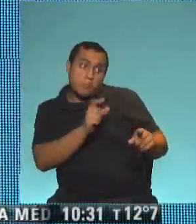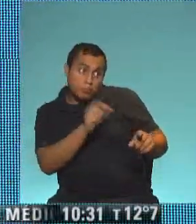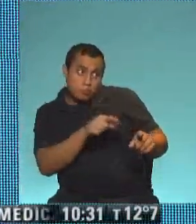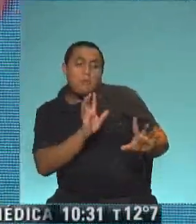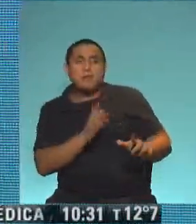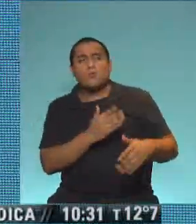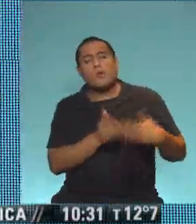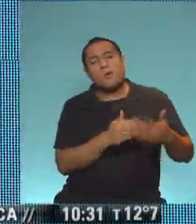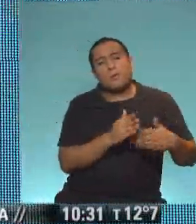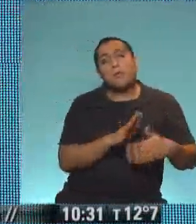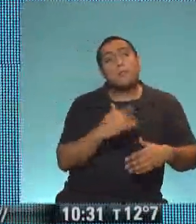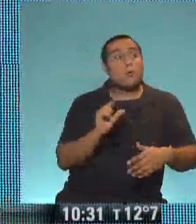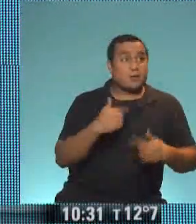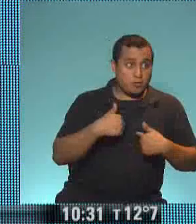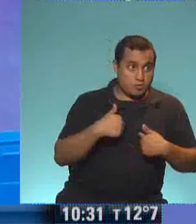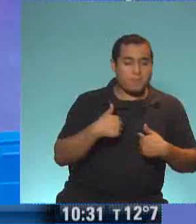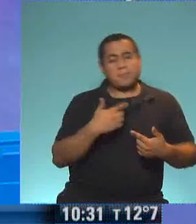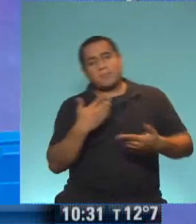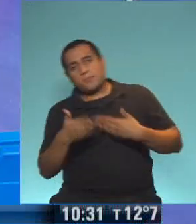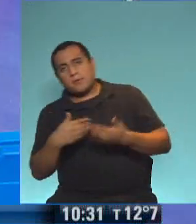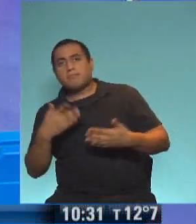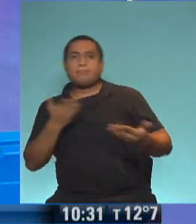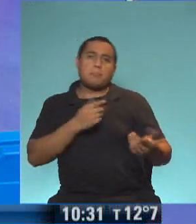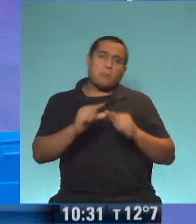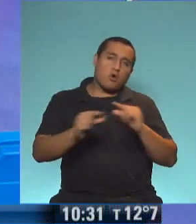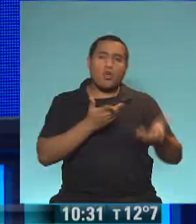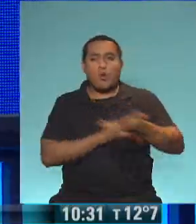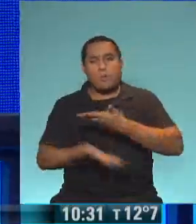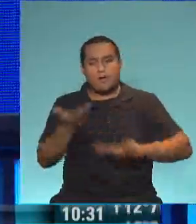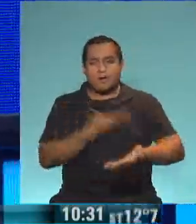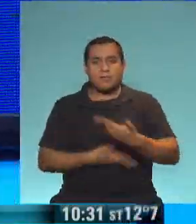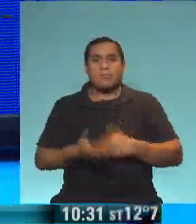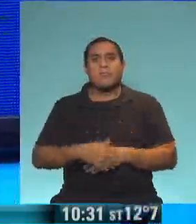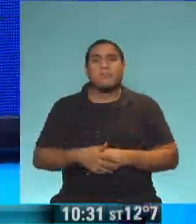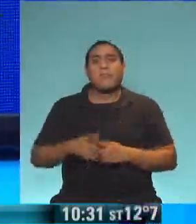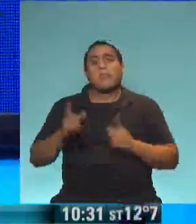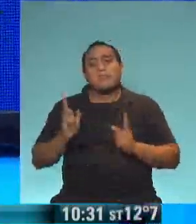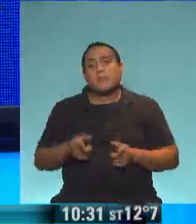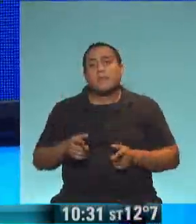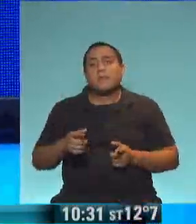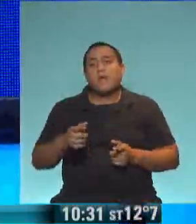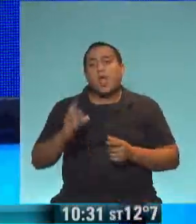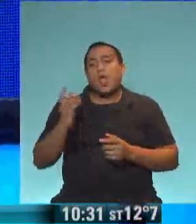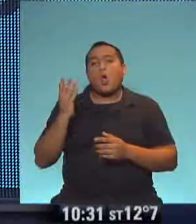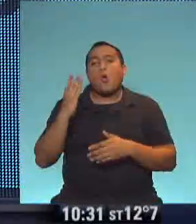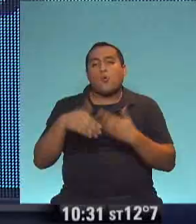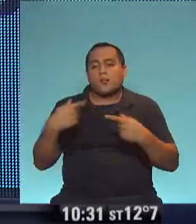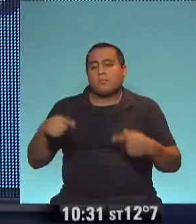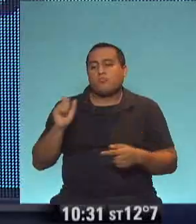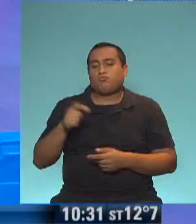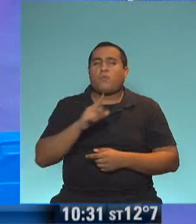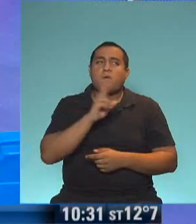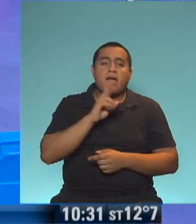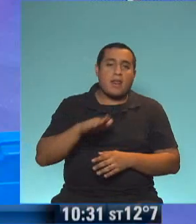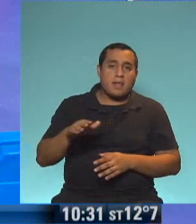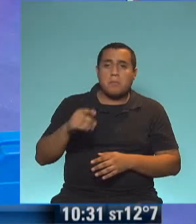le gustaba a unos y otro a otro. Y también cómo, ¿cierto?, se transformaban los juegos con los juguetes de que teóricamente decían que era de chicas. Claro, también. Porque yo cuando pasaba al